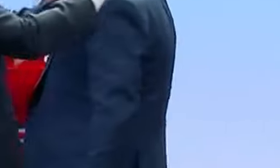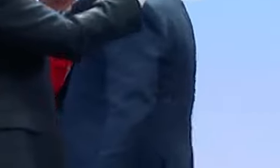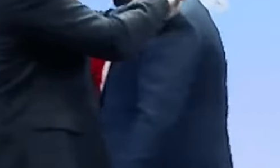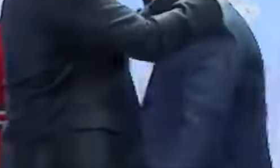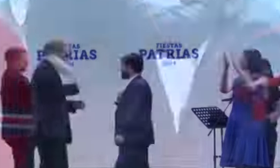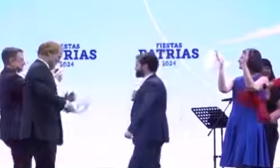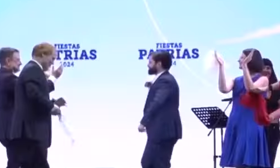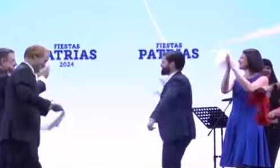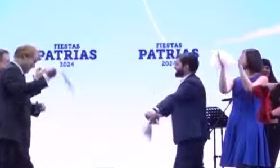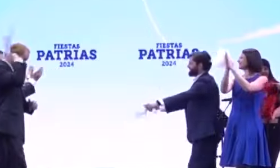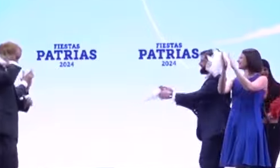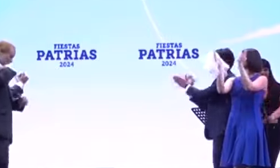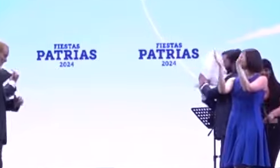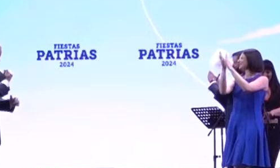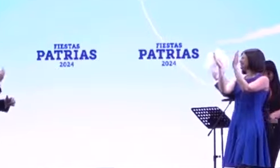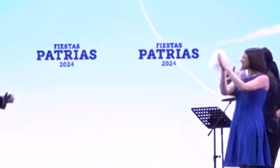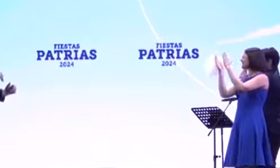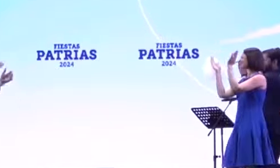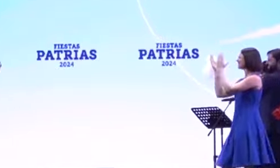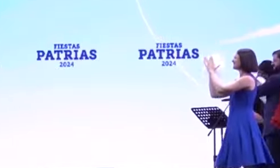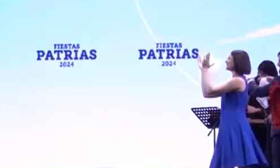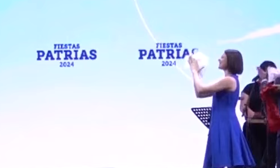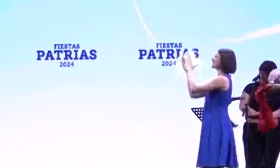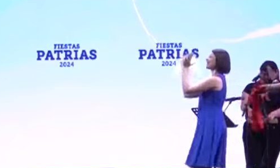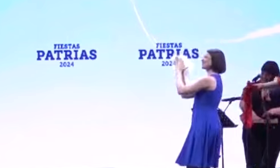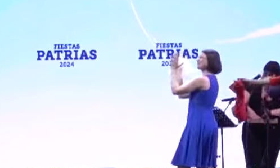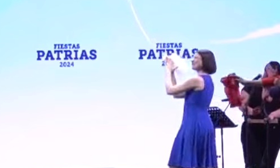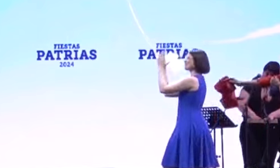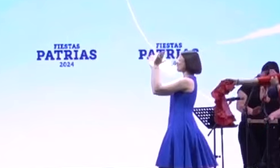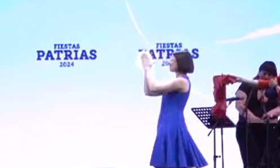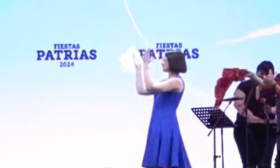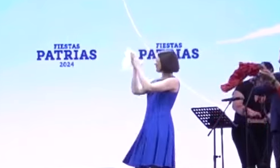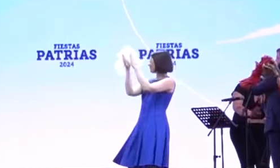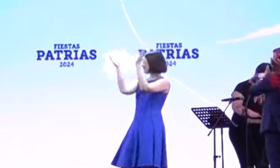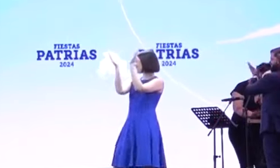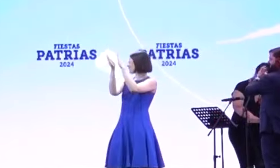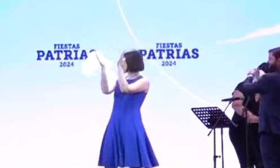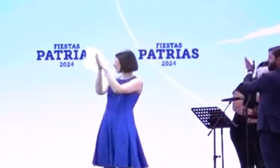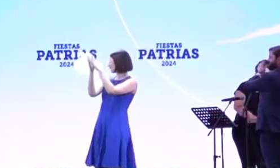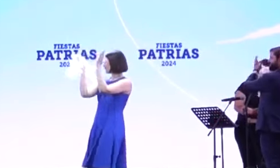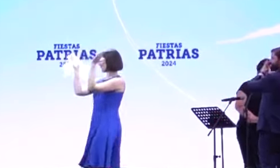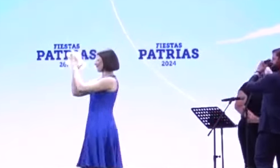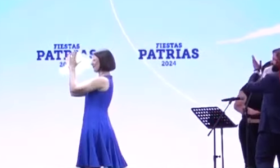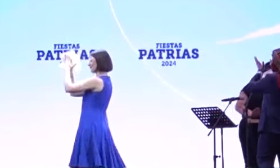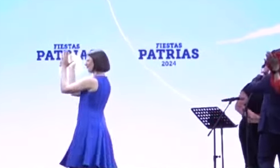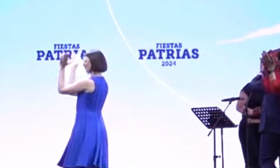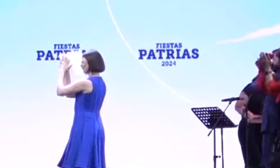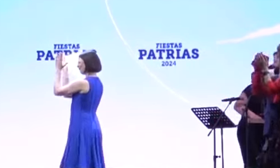Thank you.